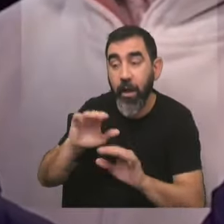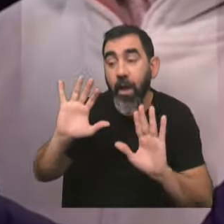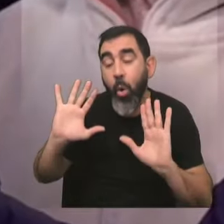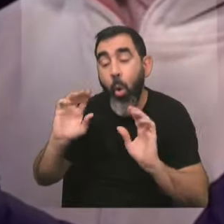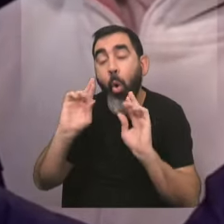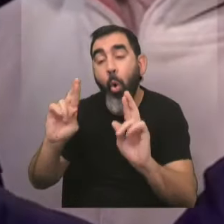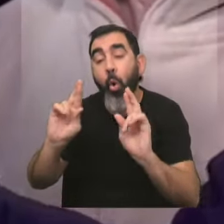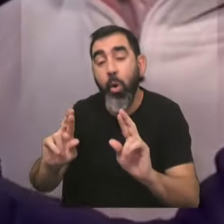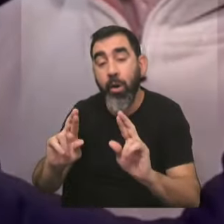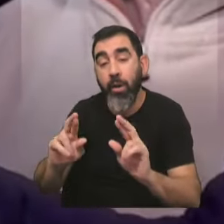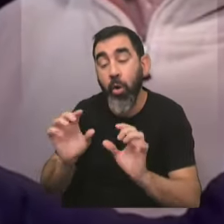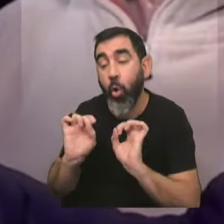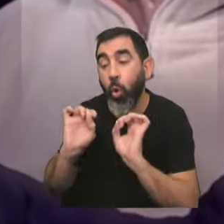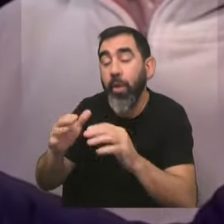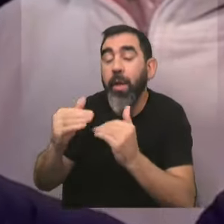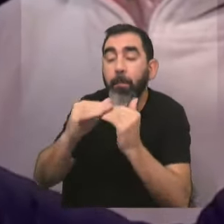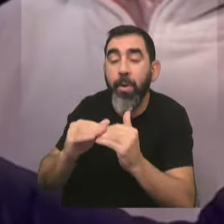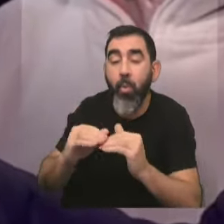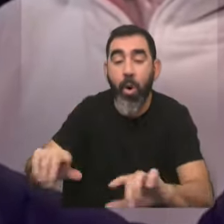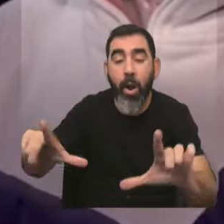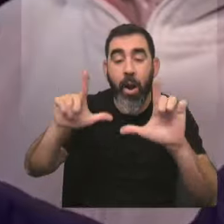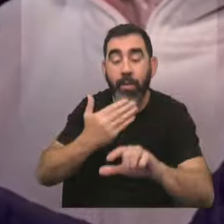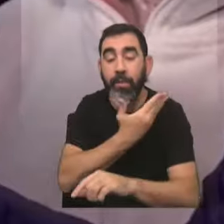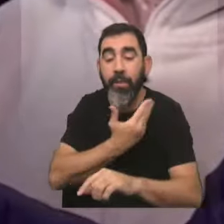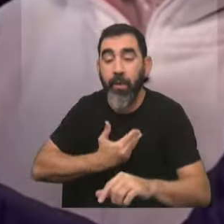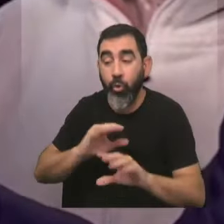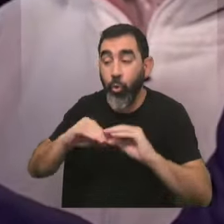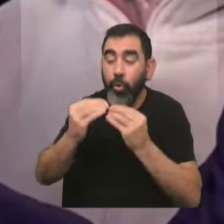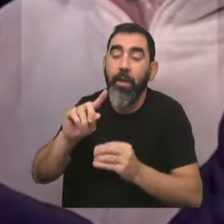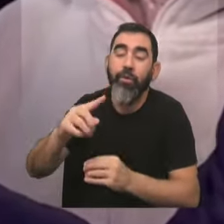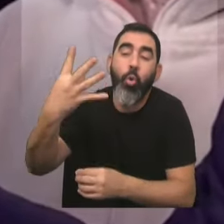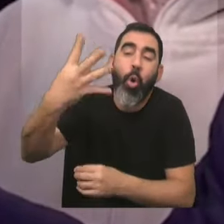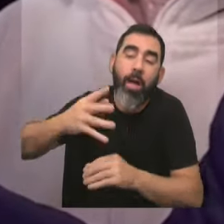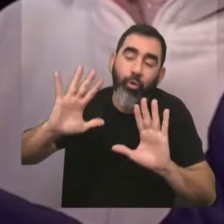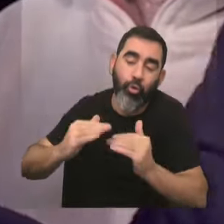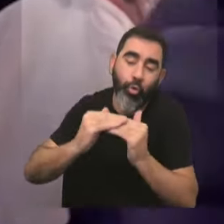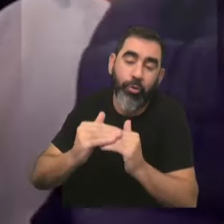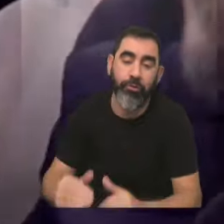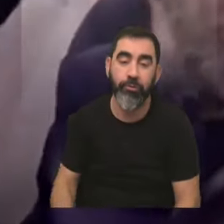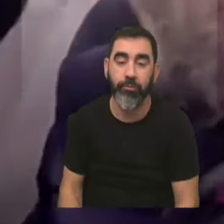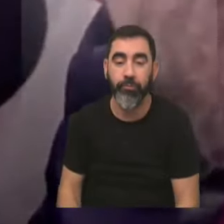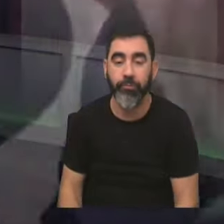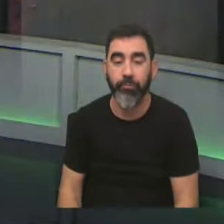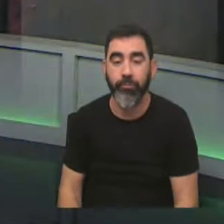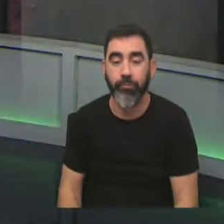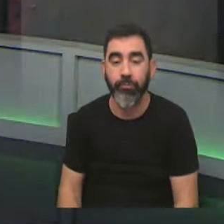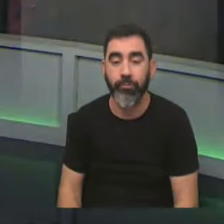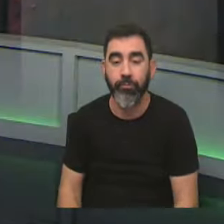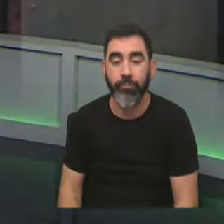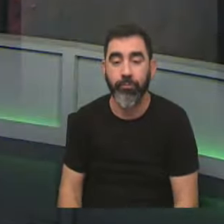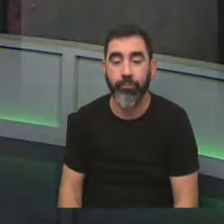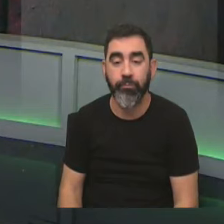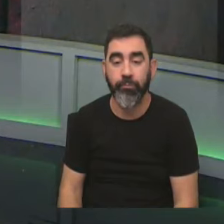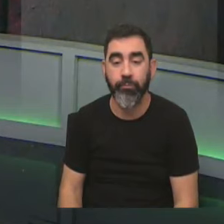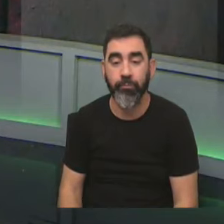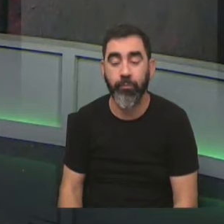112 contagien por lo menos a los candidatos del frente para que estos 112 puedan ser al menos sient en